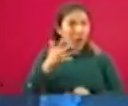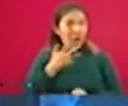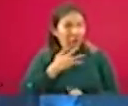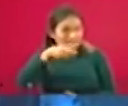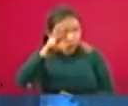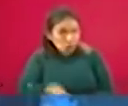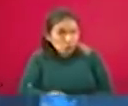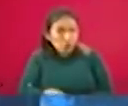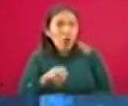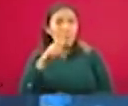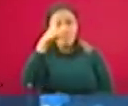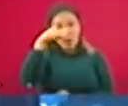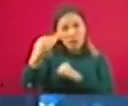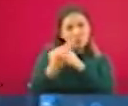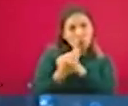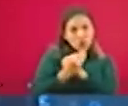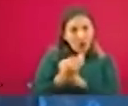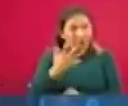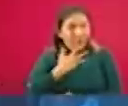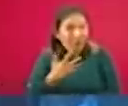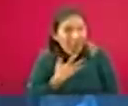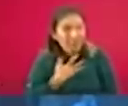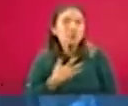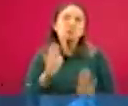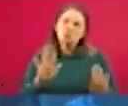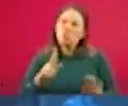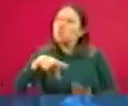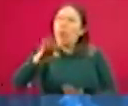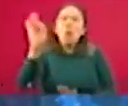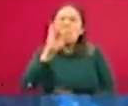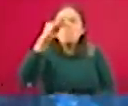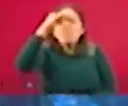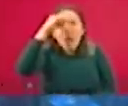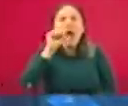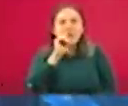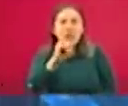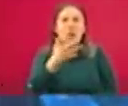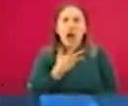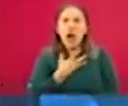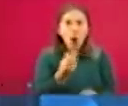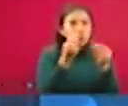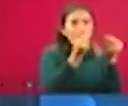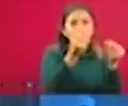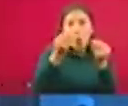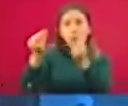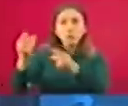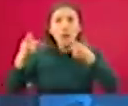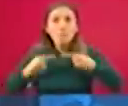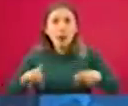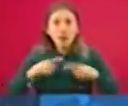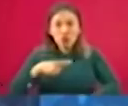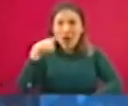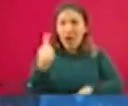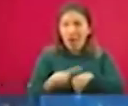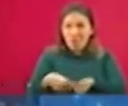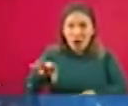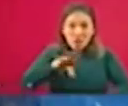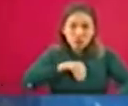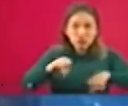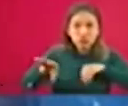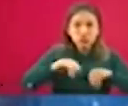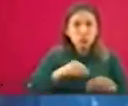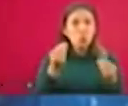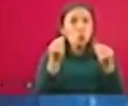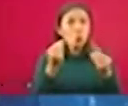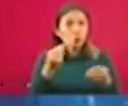estimado con otros mecanismos que en este momento no son relevantes para el manejo de la epidemia, pero que serán relevantes en